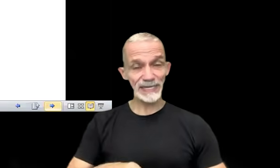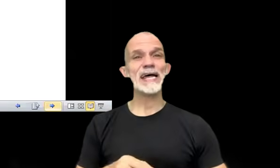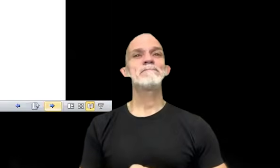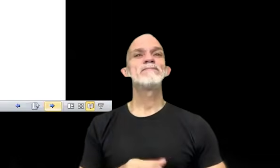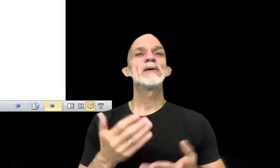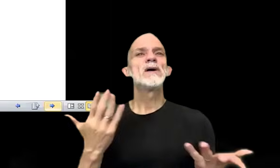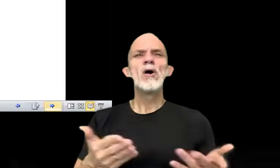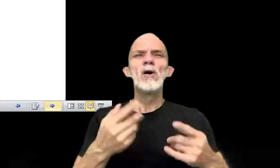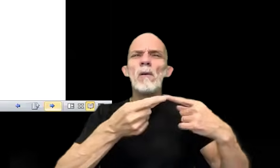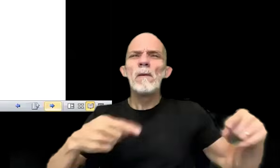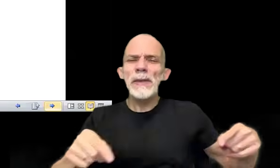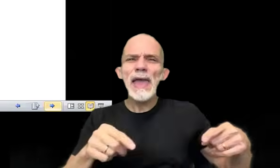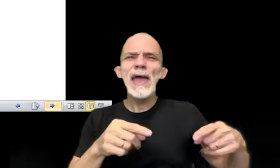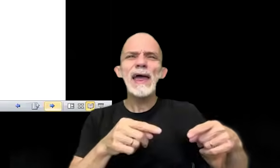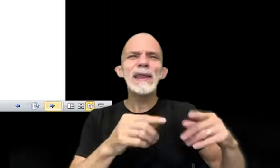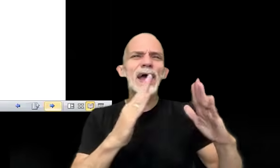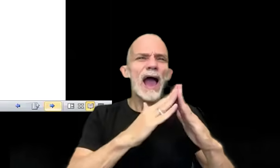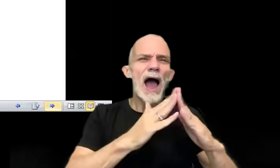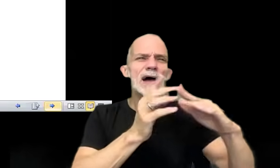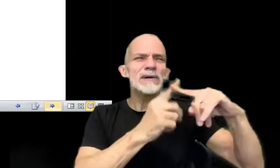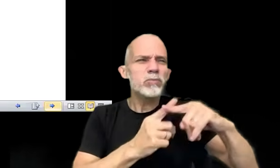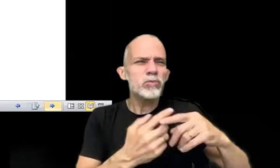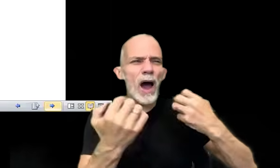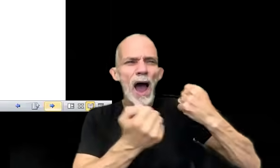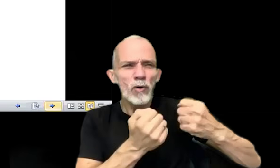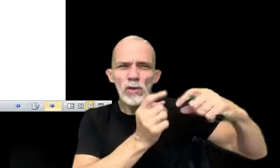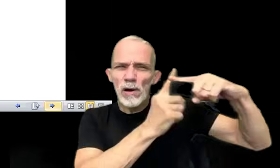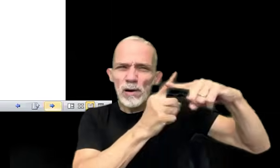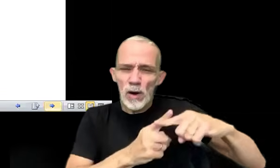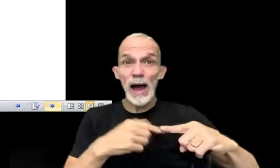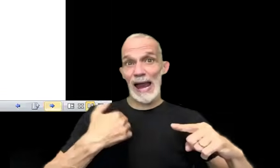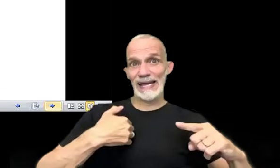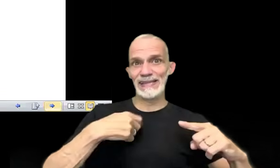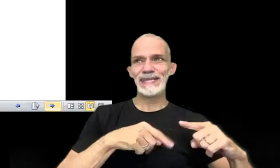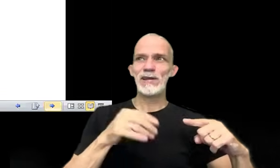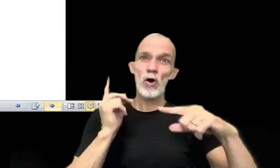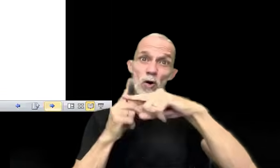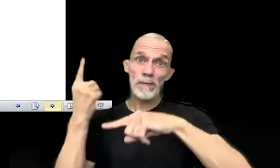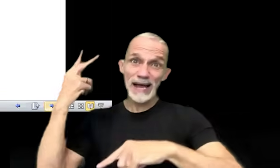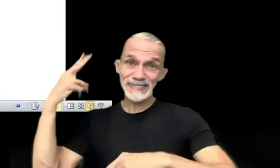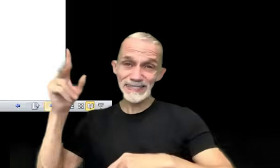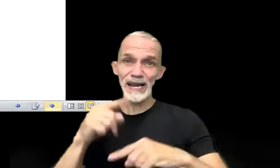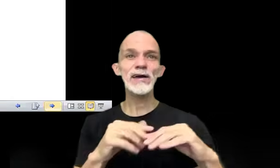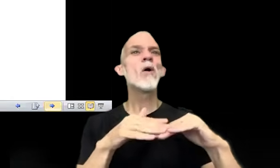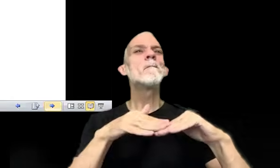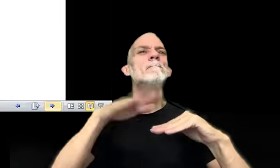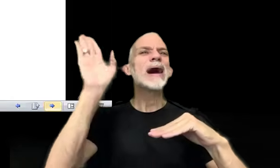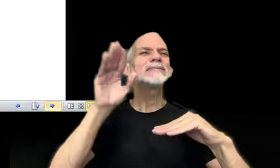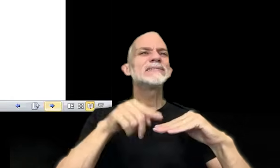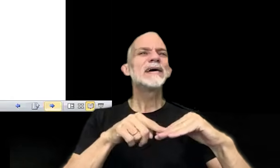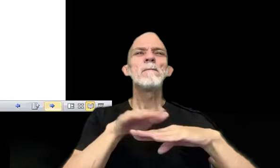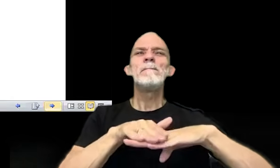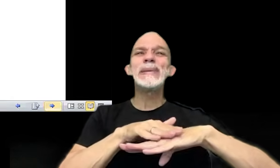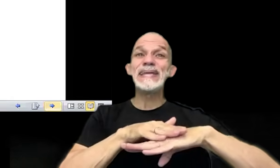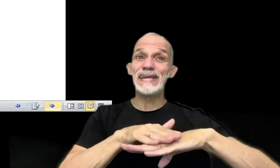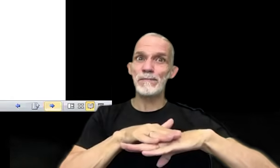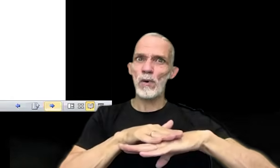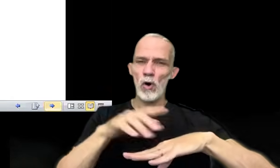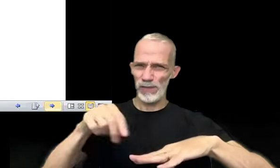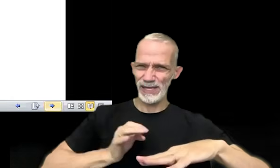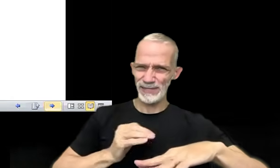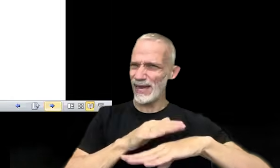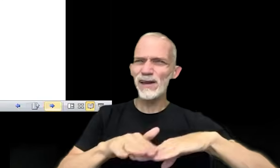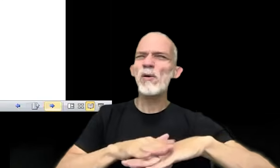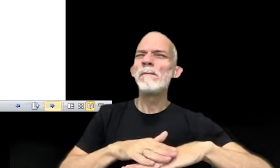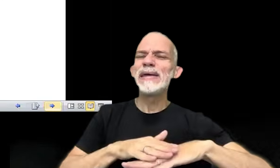país cuyos bienes, ¿sí?, la totalidad, tanto en el país como en el exterior, superen el mínimo no imponible de